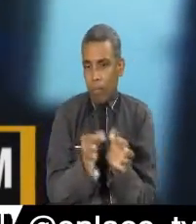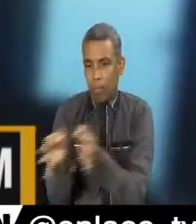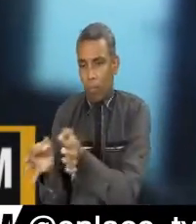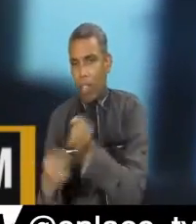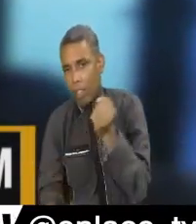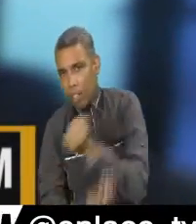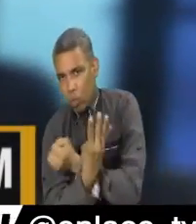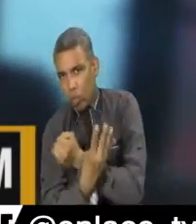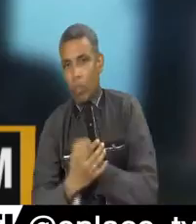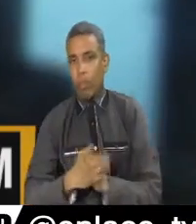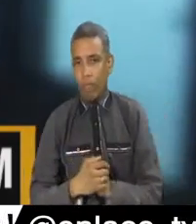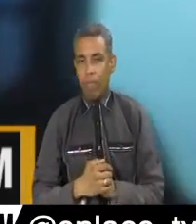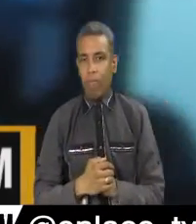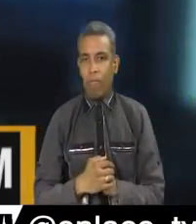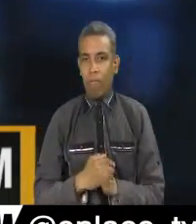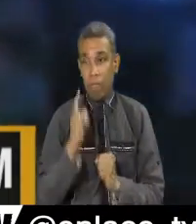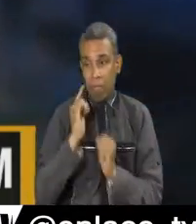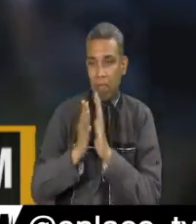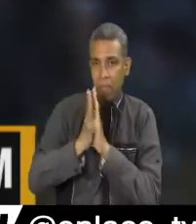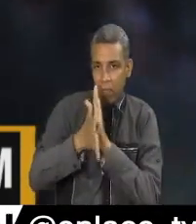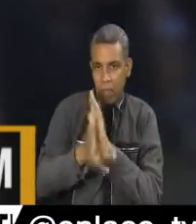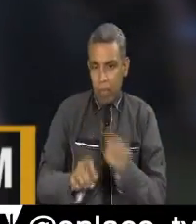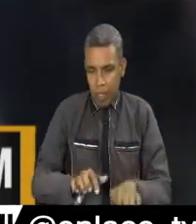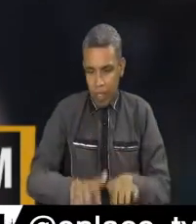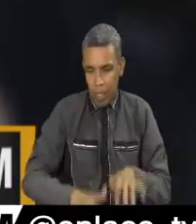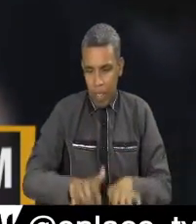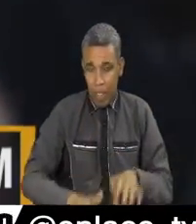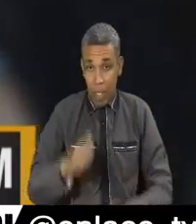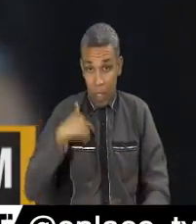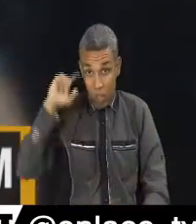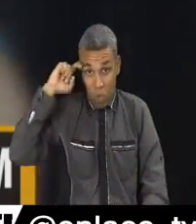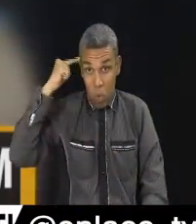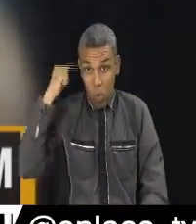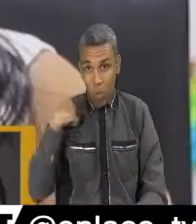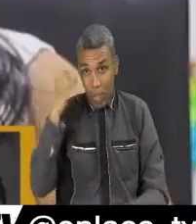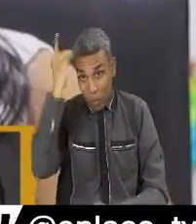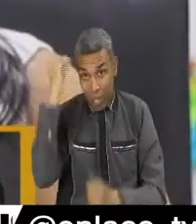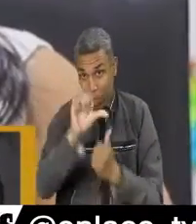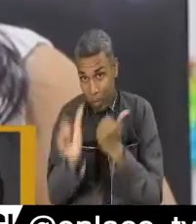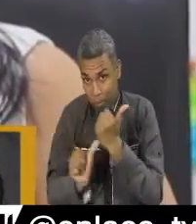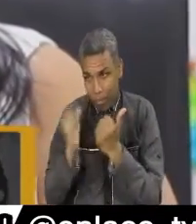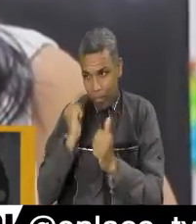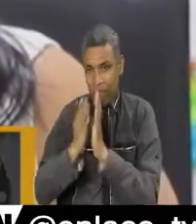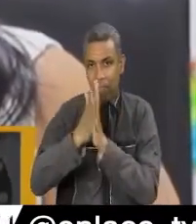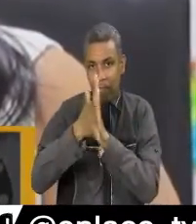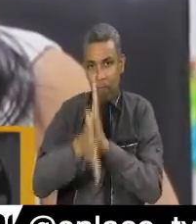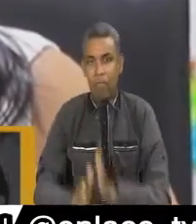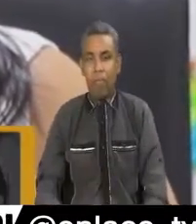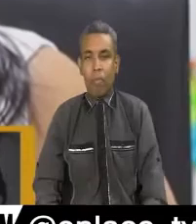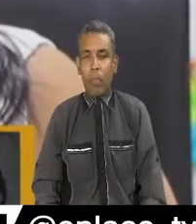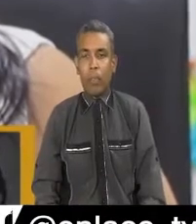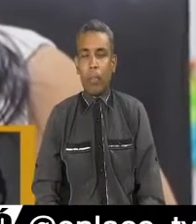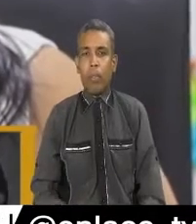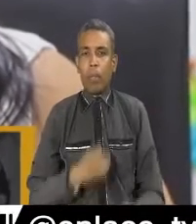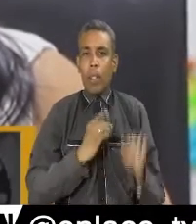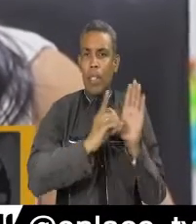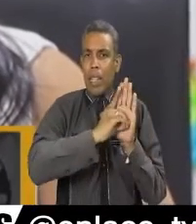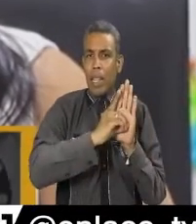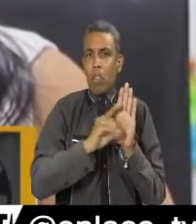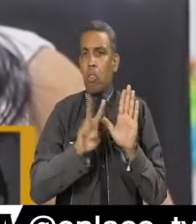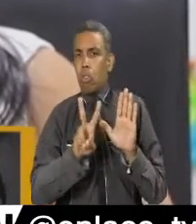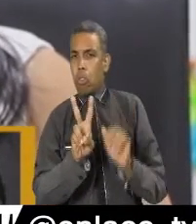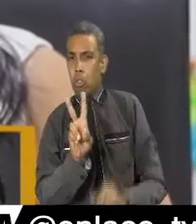madrugada. Así lo confirmó la secretaria de Gobierno del municipio, Mayerly Ulloque. Entonces, el decreto 271 lo que hace es